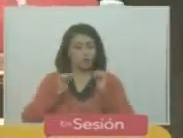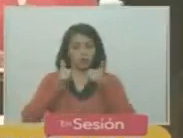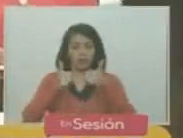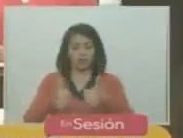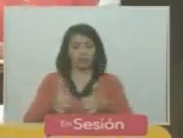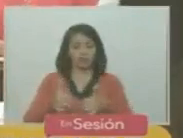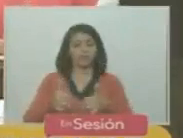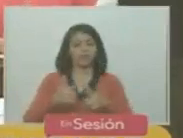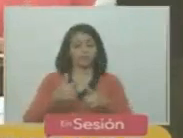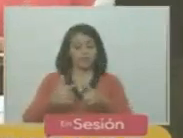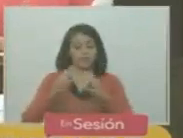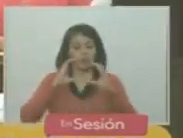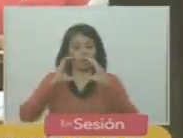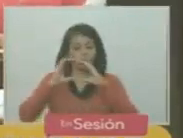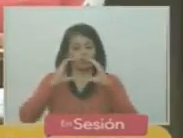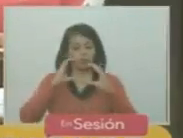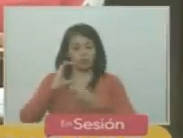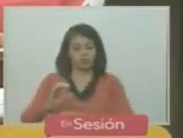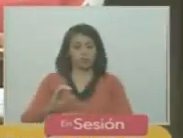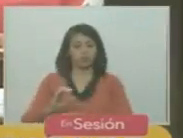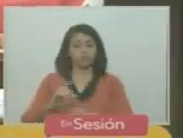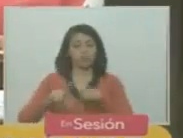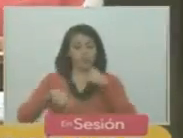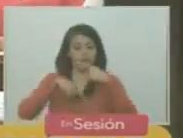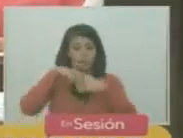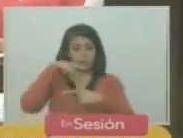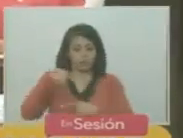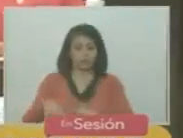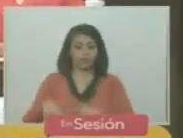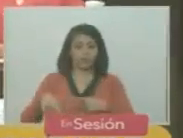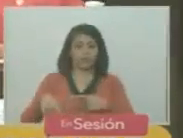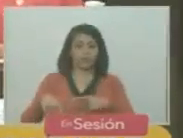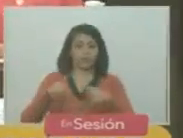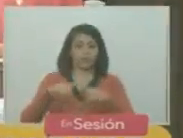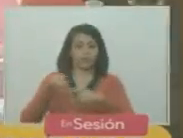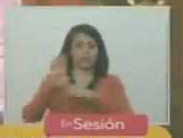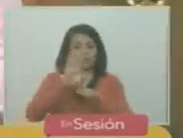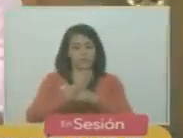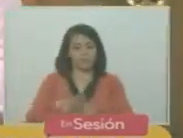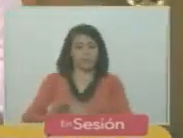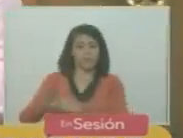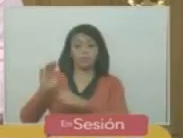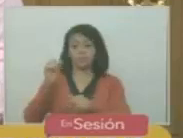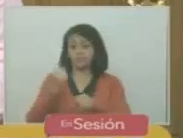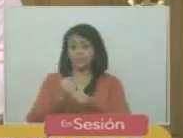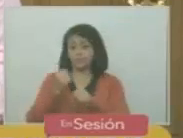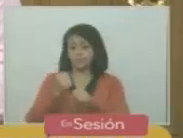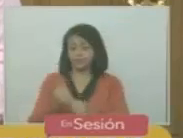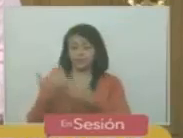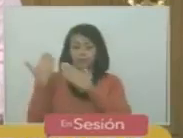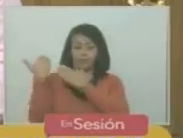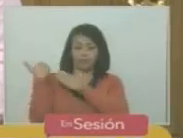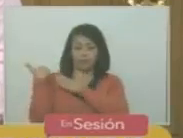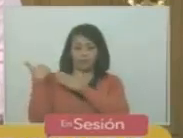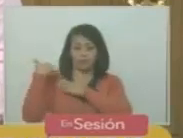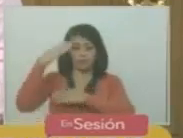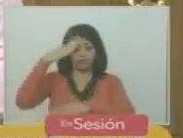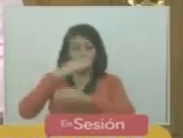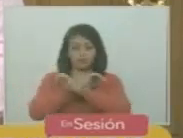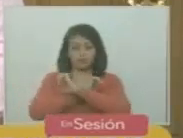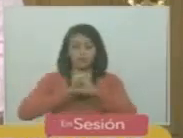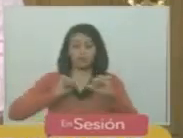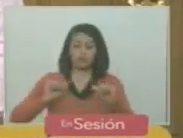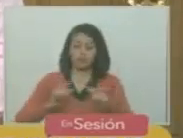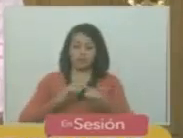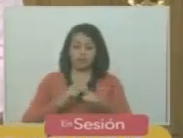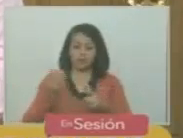del Arma de Comunicaciones y posteriormente del Arma de Blindado. Ocupó muchos cargos dentro de la Fuerza Armada